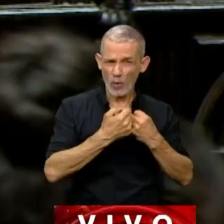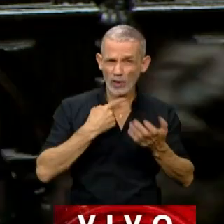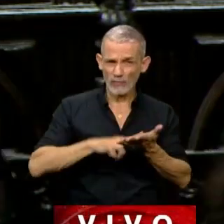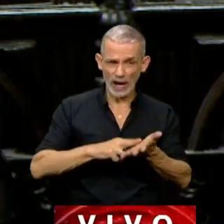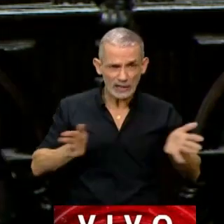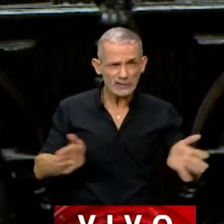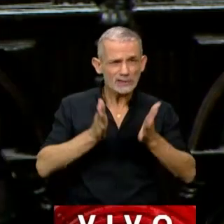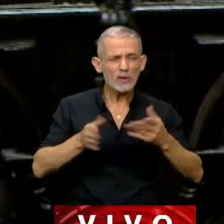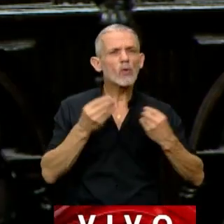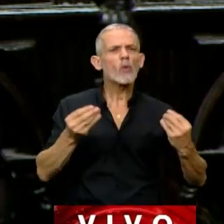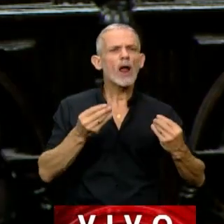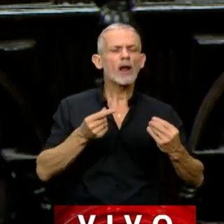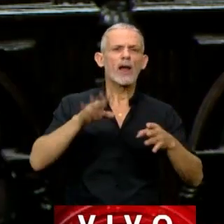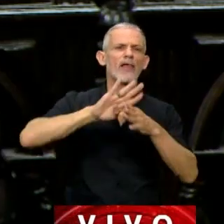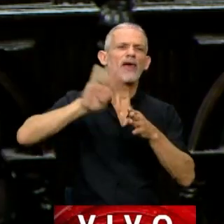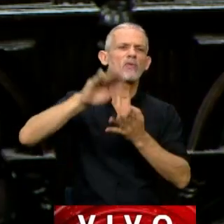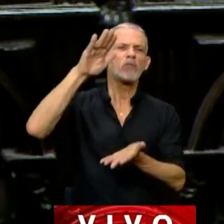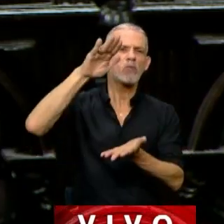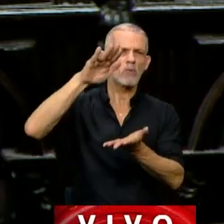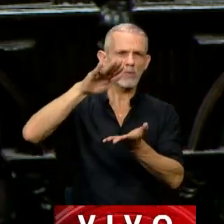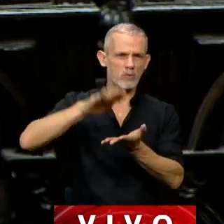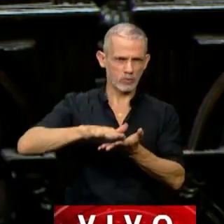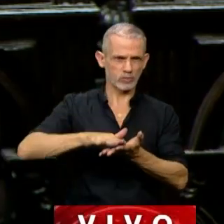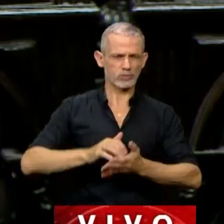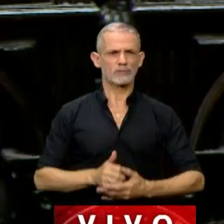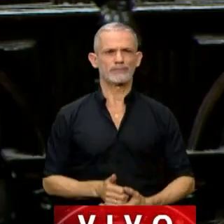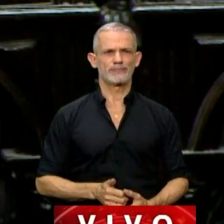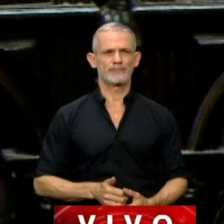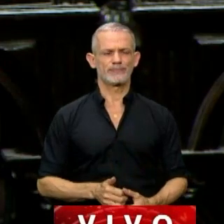promueve el desendeudamiento de las provincias